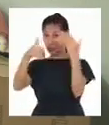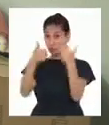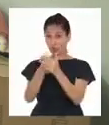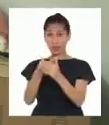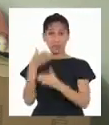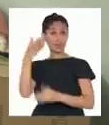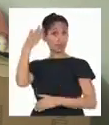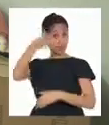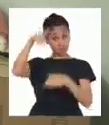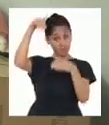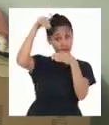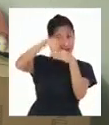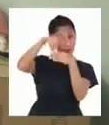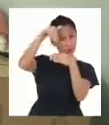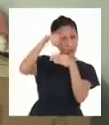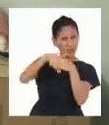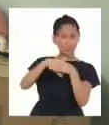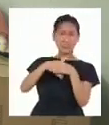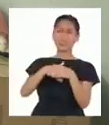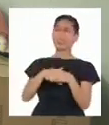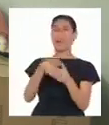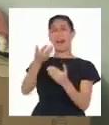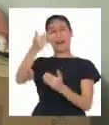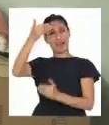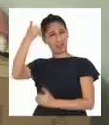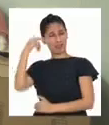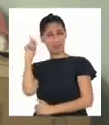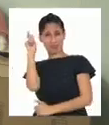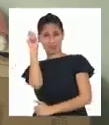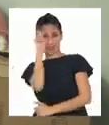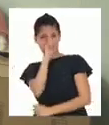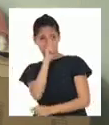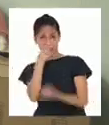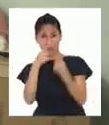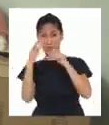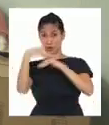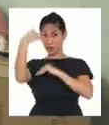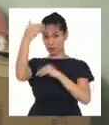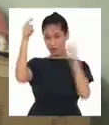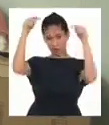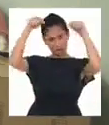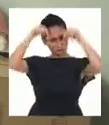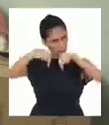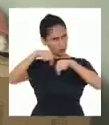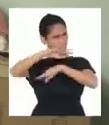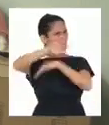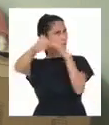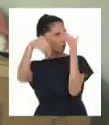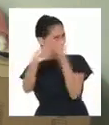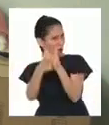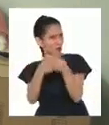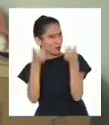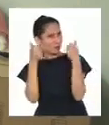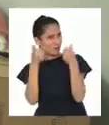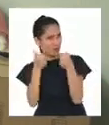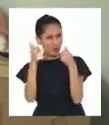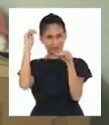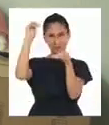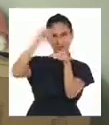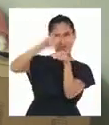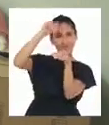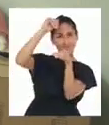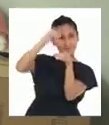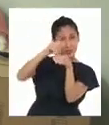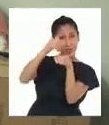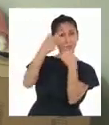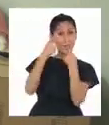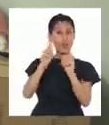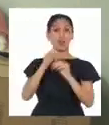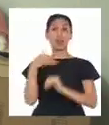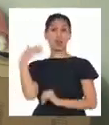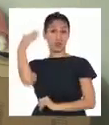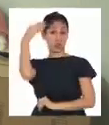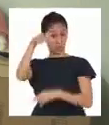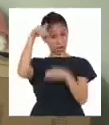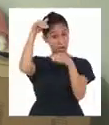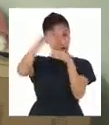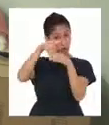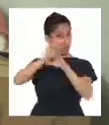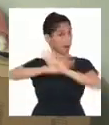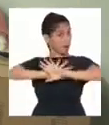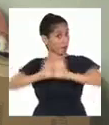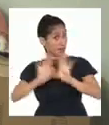Tanto esfuerzo merece que todas las personas participemos, no solo votando, sino ayudando a construir una mejor